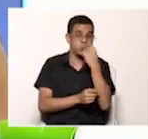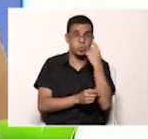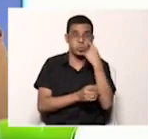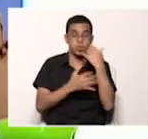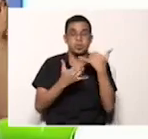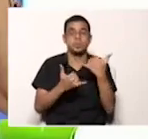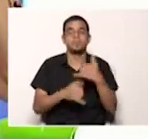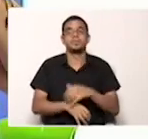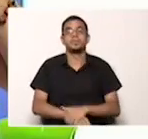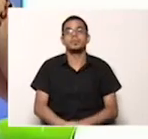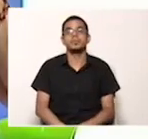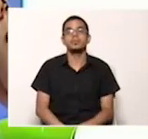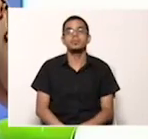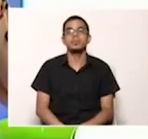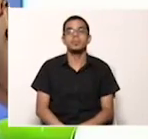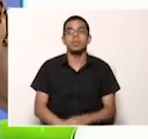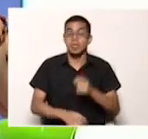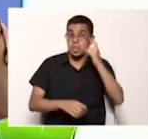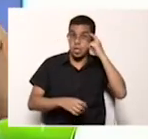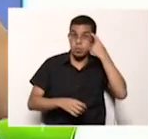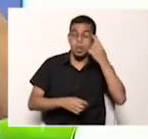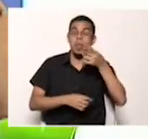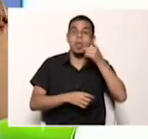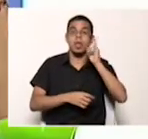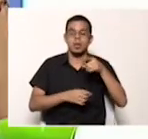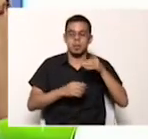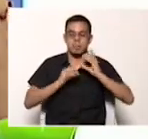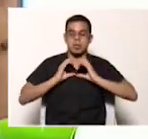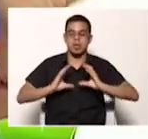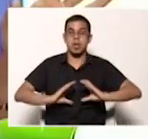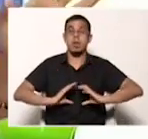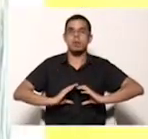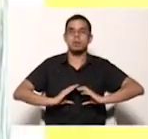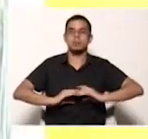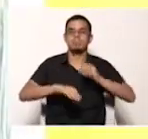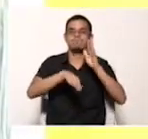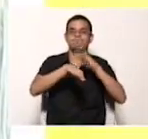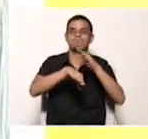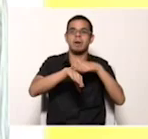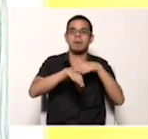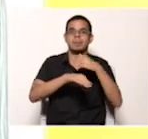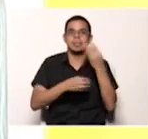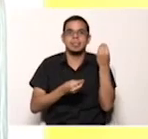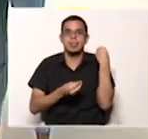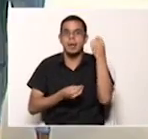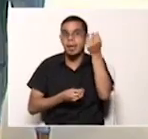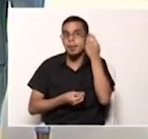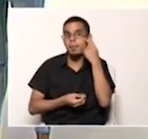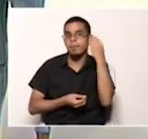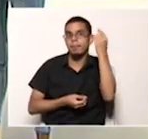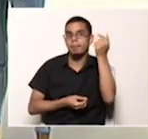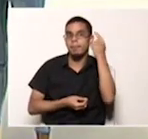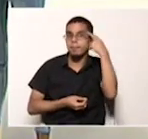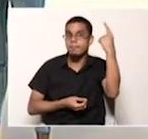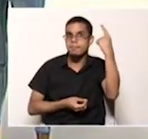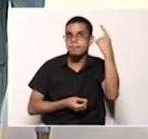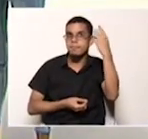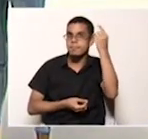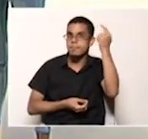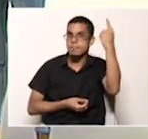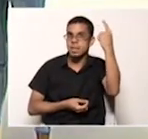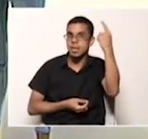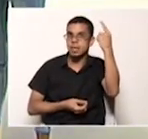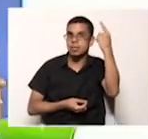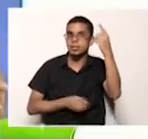ojos rojos. Además que es una alerta. El cuerpo alerta. A eso iba, Bien, ¿verdad? Es una igual alerta que la piel. La